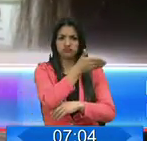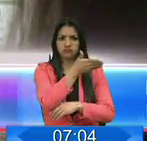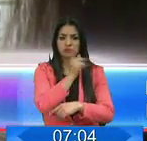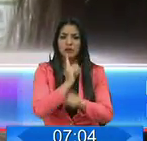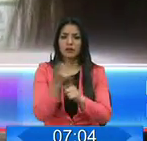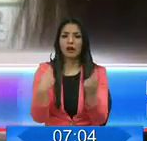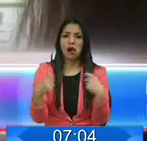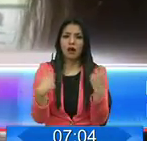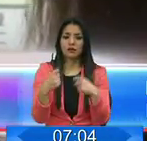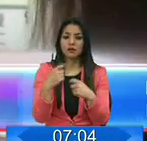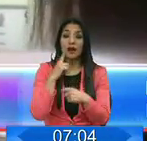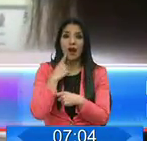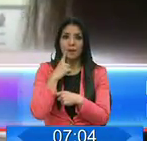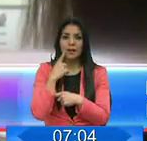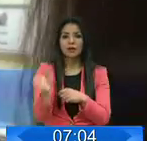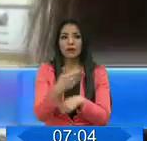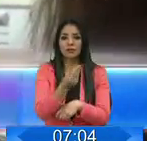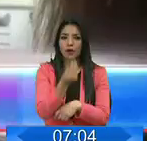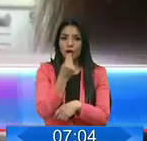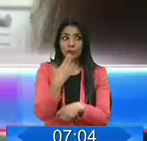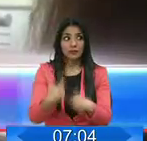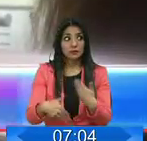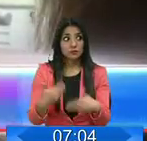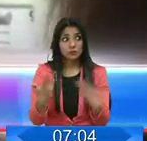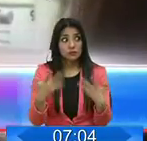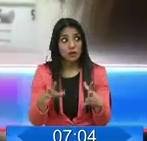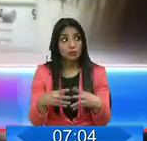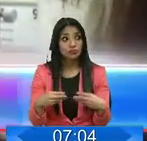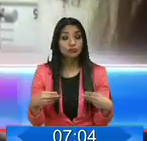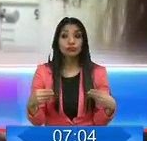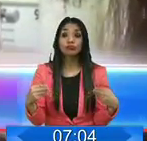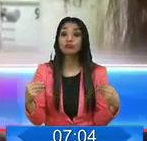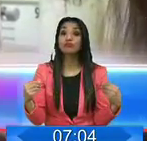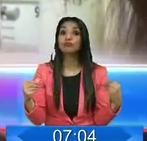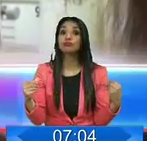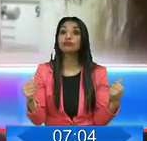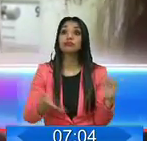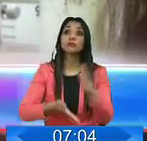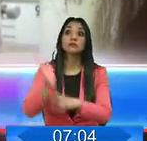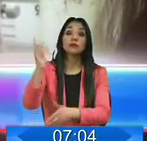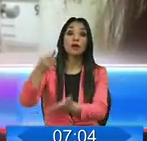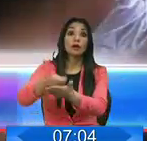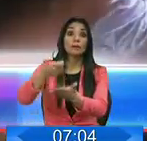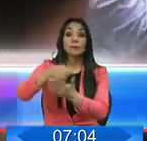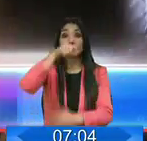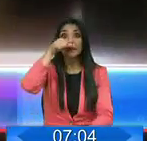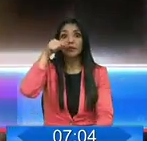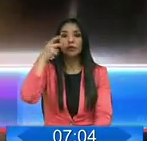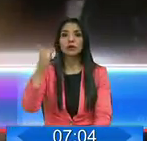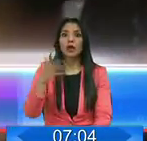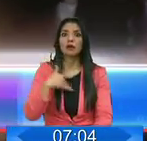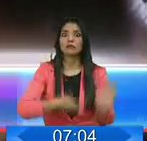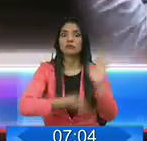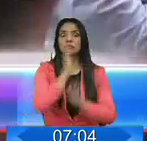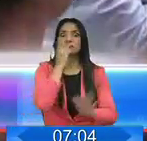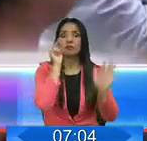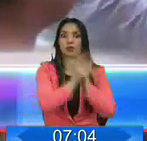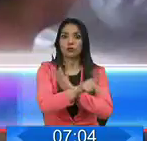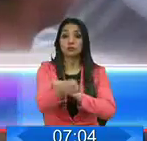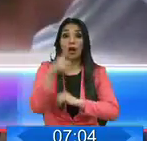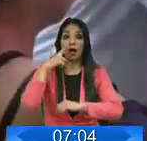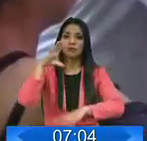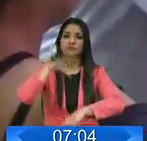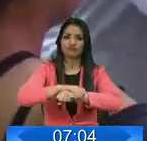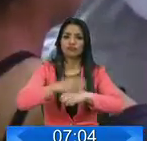caramelos, cogió y me llevó a comer, y ahí después fui a comprar su droga. Walter P. fue capturado. De acuerdo